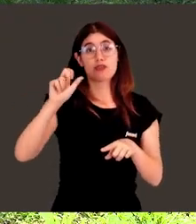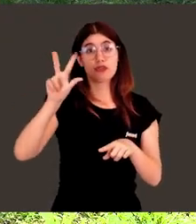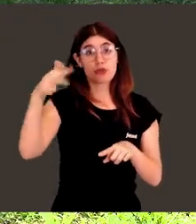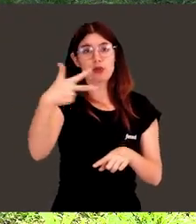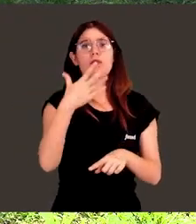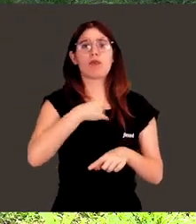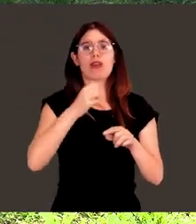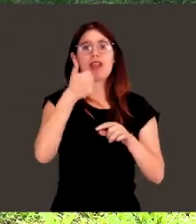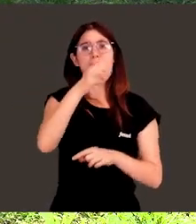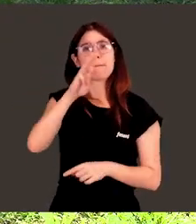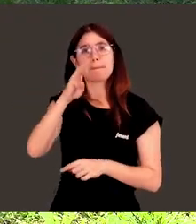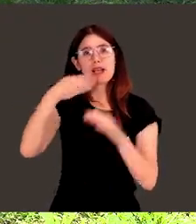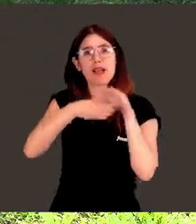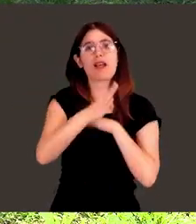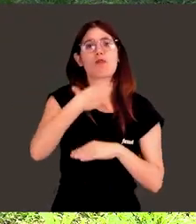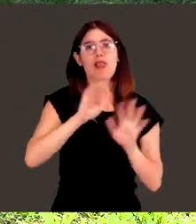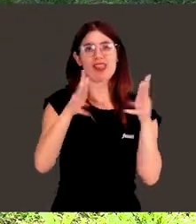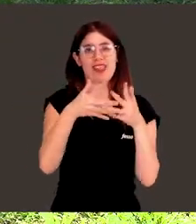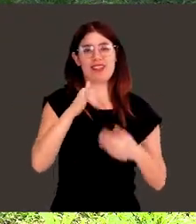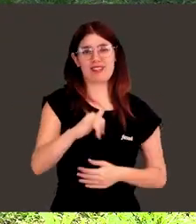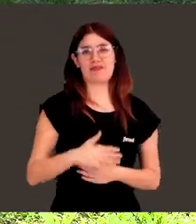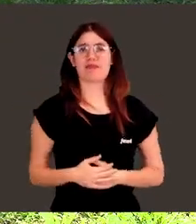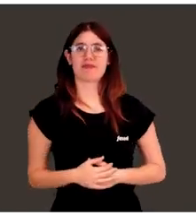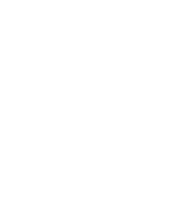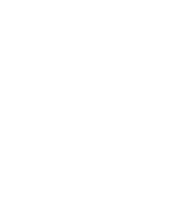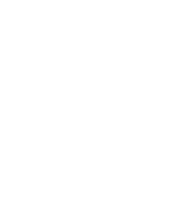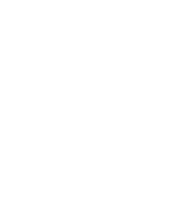a los que se puede acceder desde la app Mujeres de Ciencia.